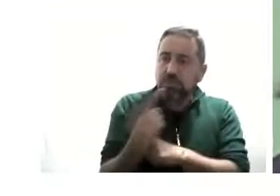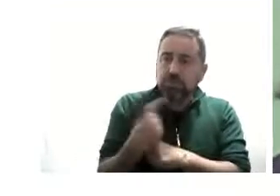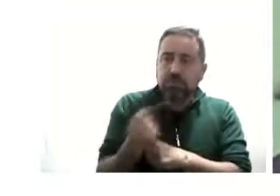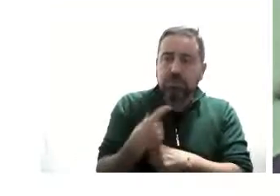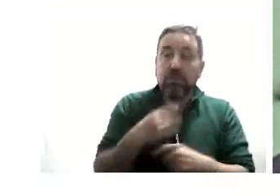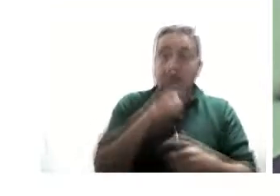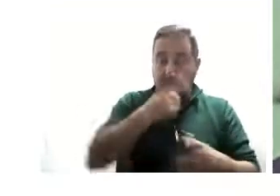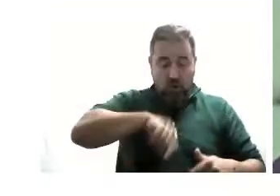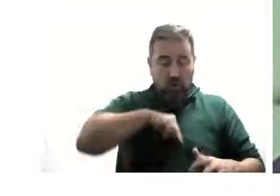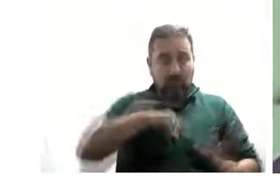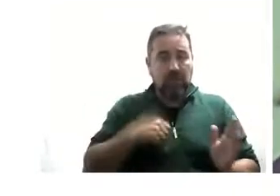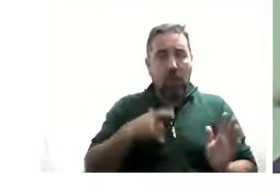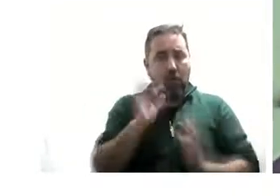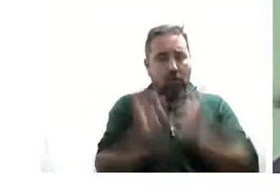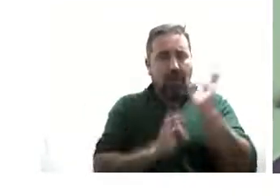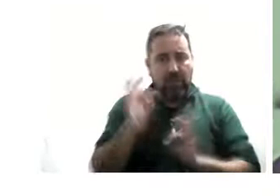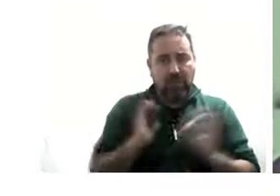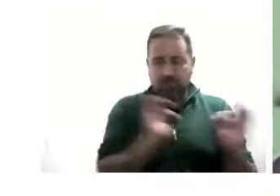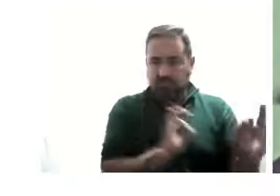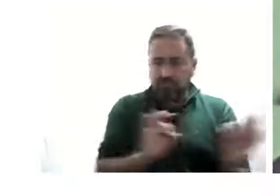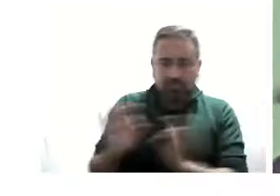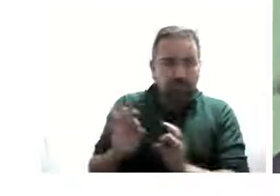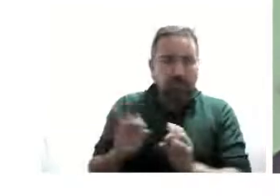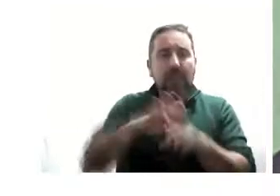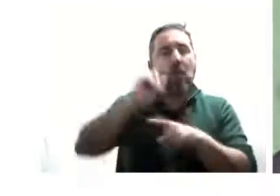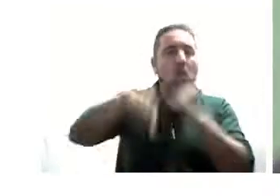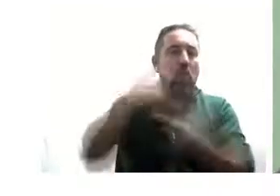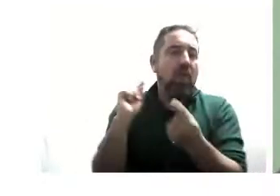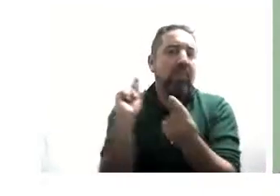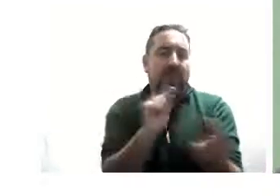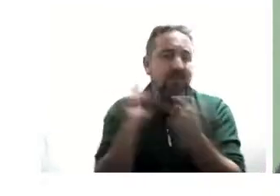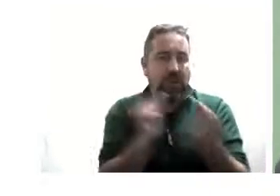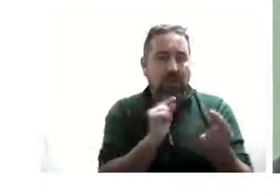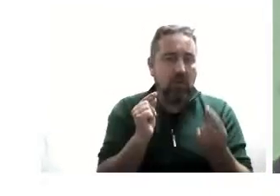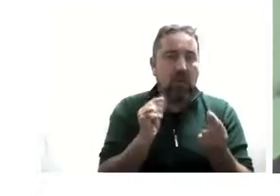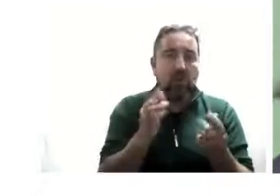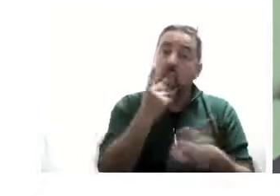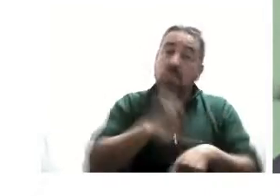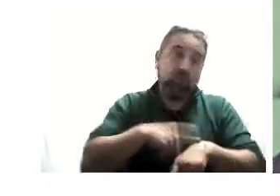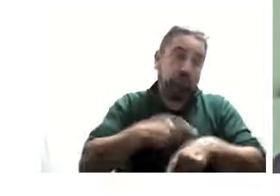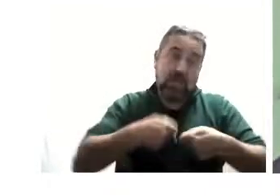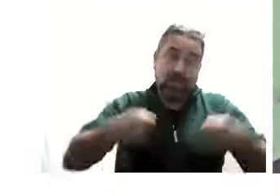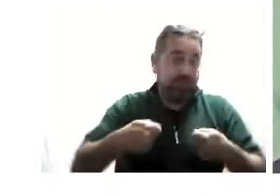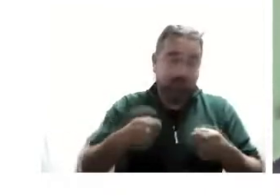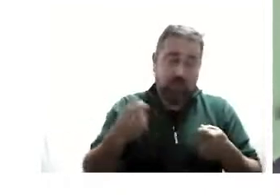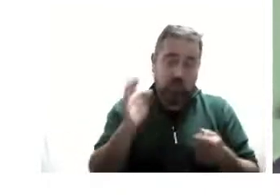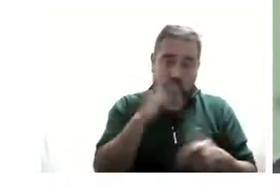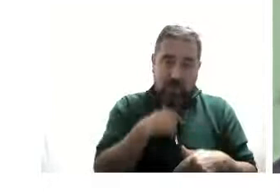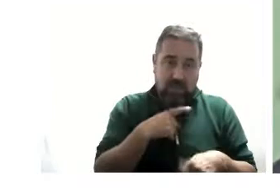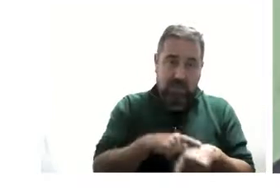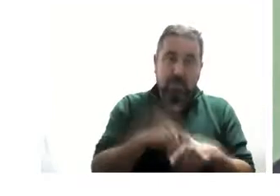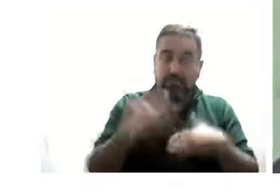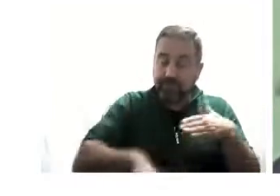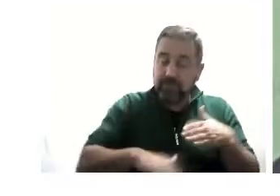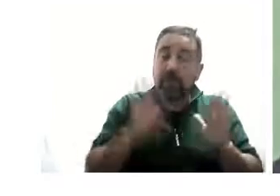la organización de luego el debate, porque como tampoco tenemos mucho tiempo. No obstante,